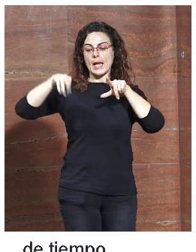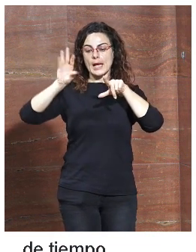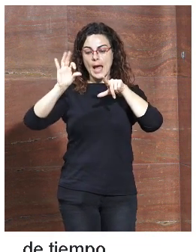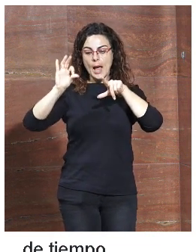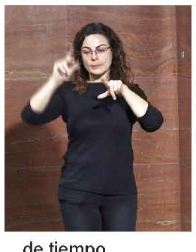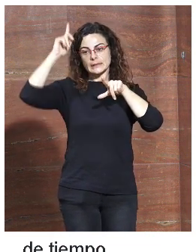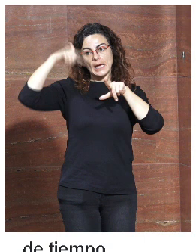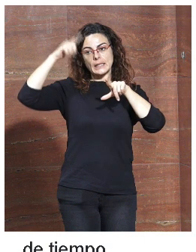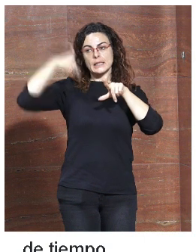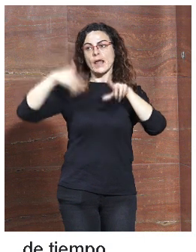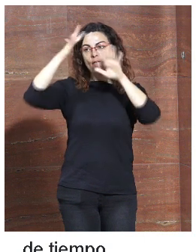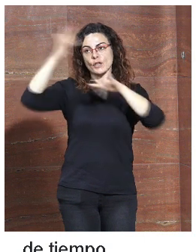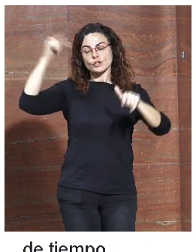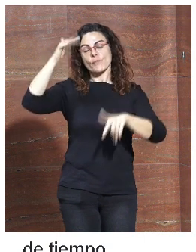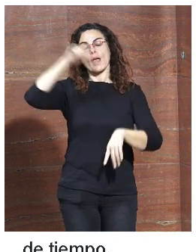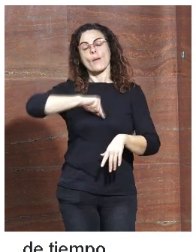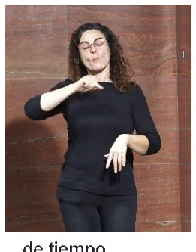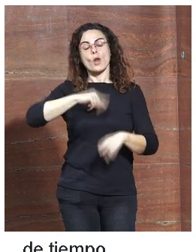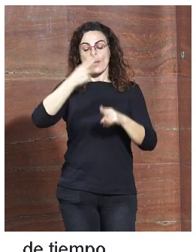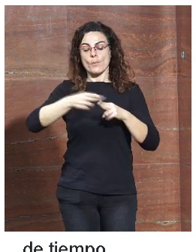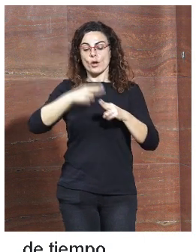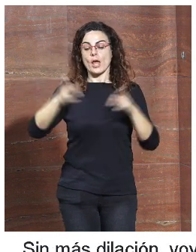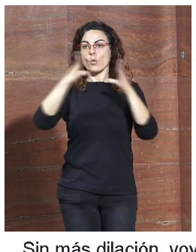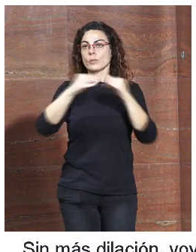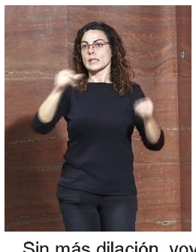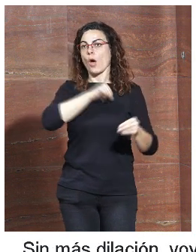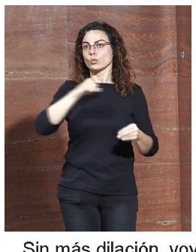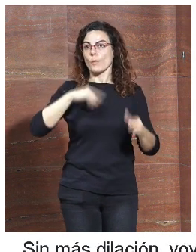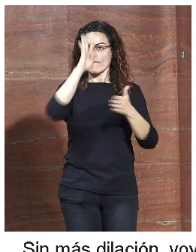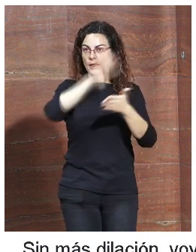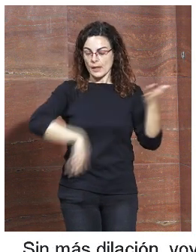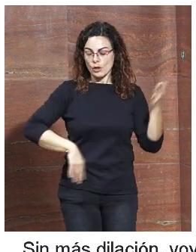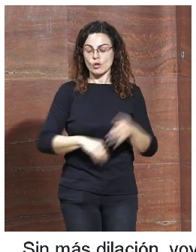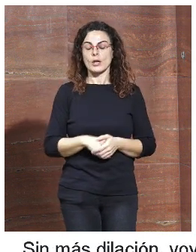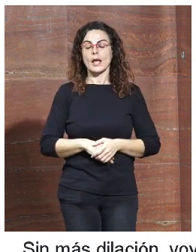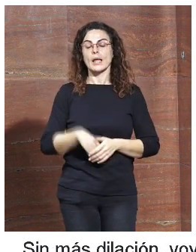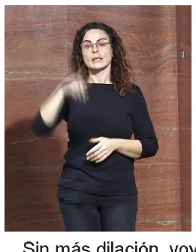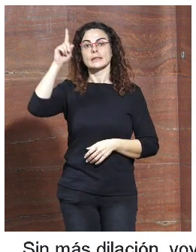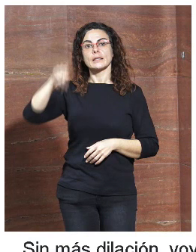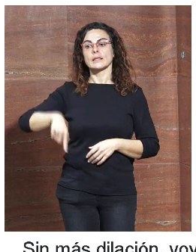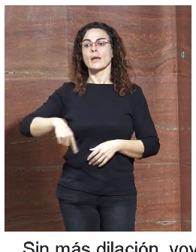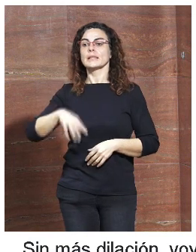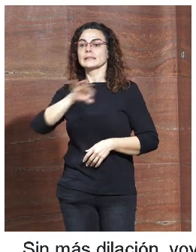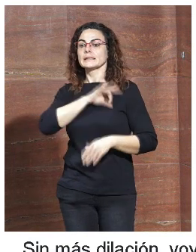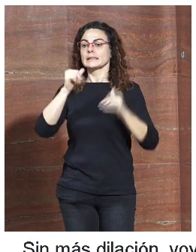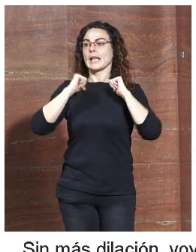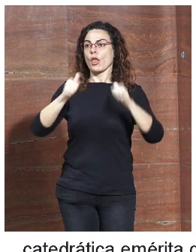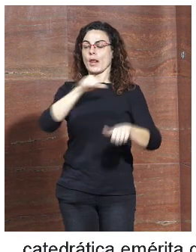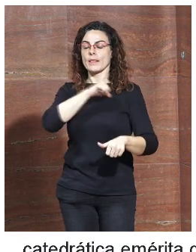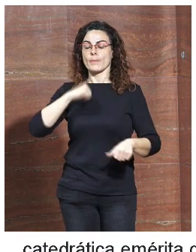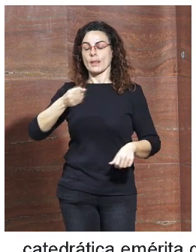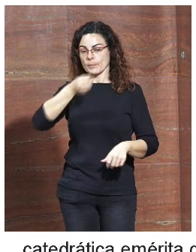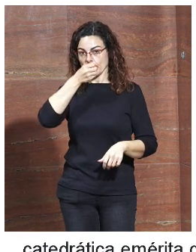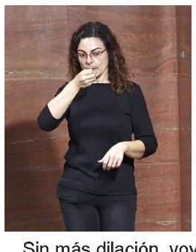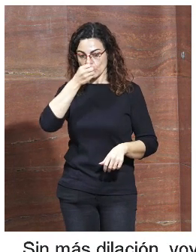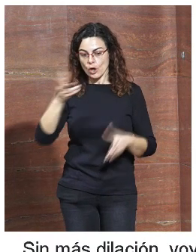emérita de Filosofía Moral y Política de la Universidad Autónoma de Barcelona. Ha sido senadora independiente por el Partido Socialista, consejera